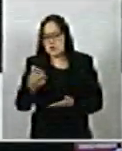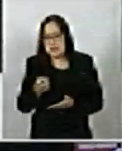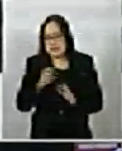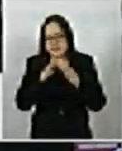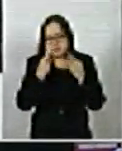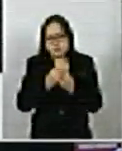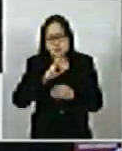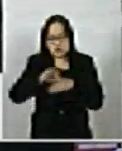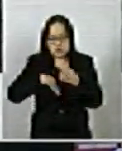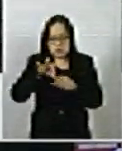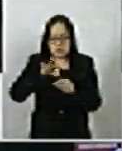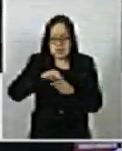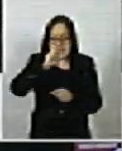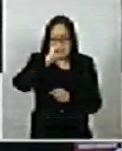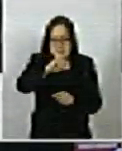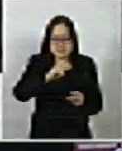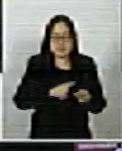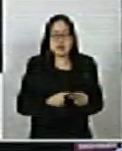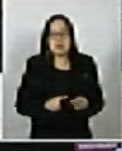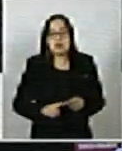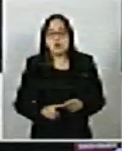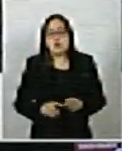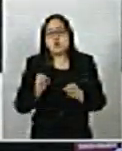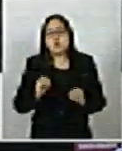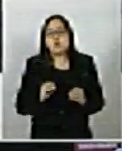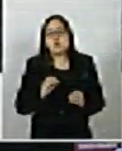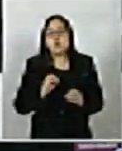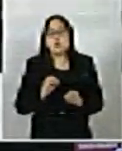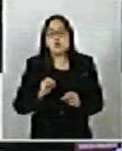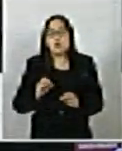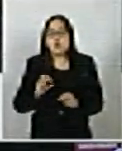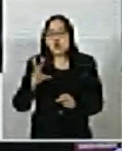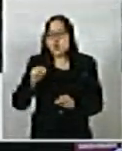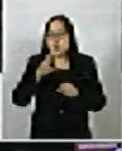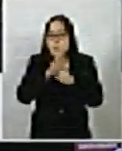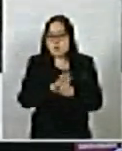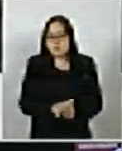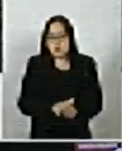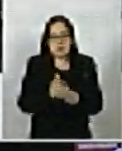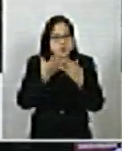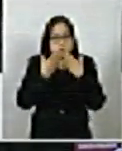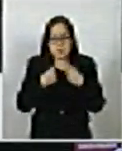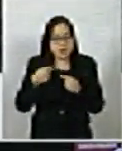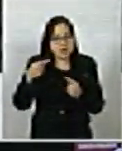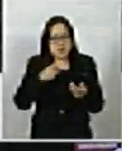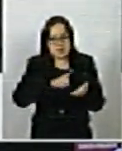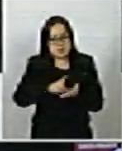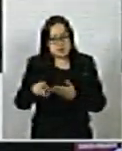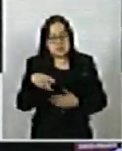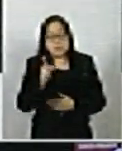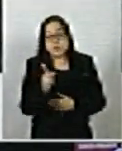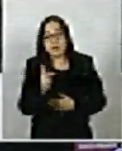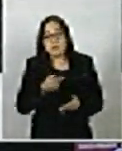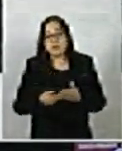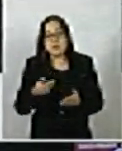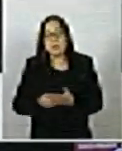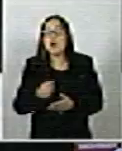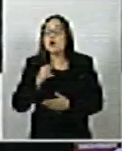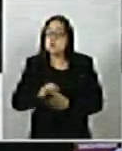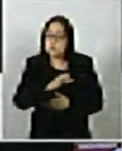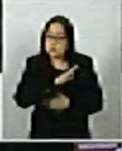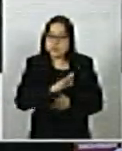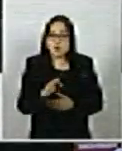de unanimidad, ¿sí? O el proceso de no objeción, no lo tenemos. Pero sí, porque se